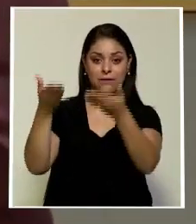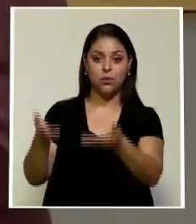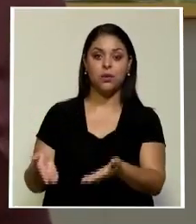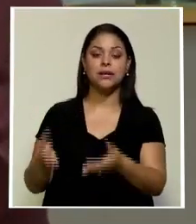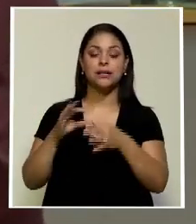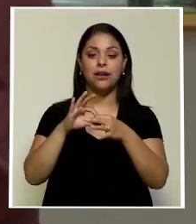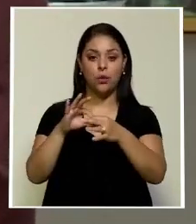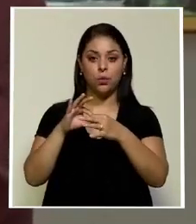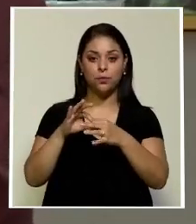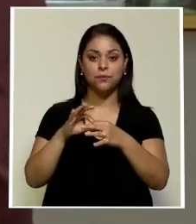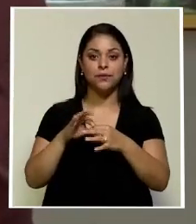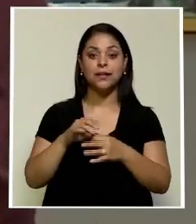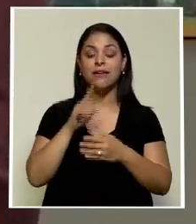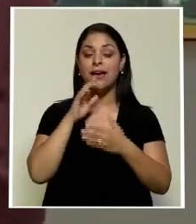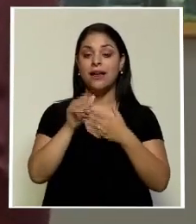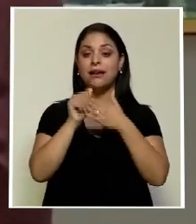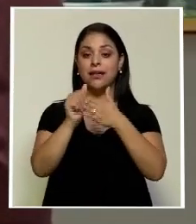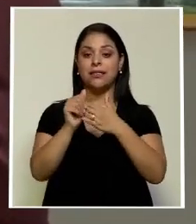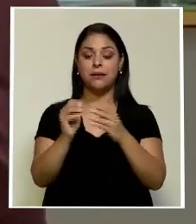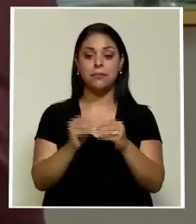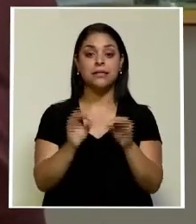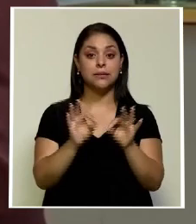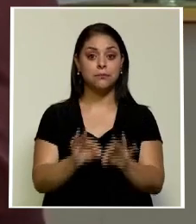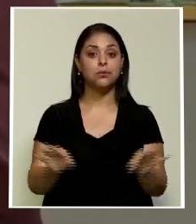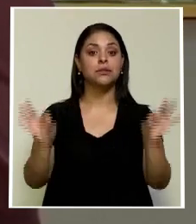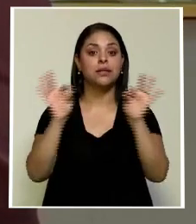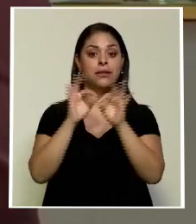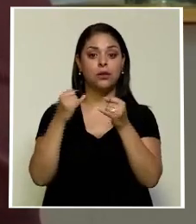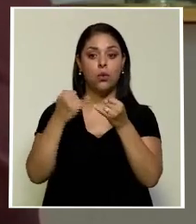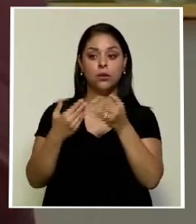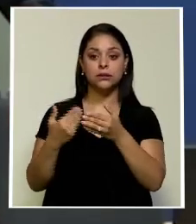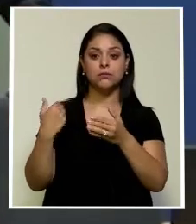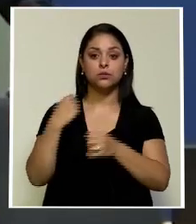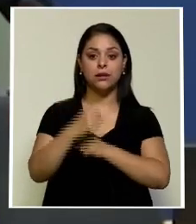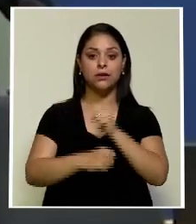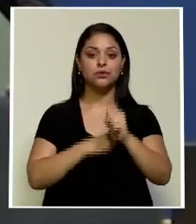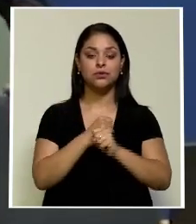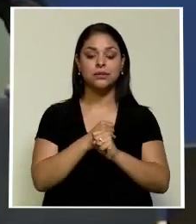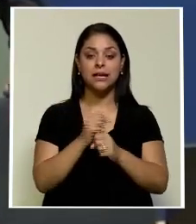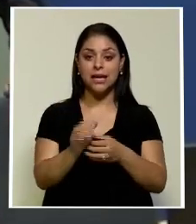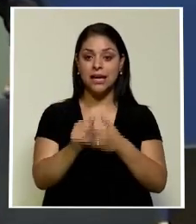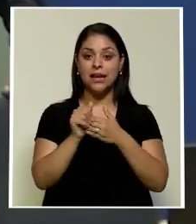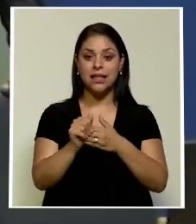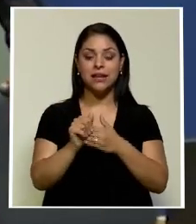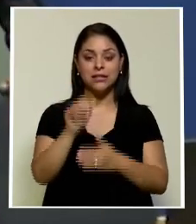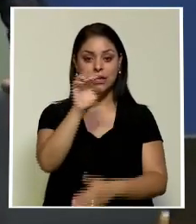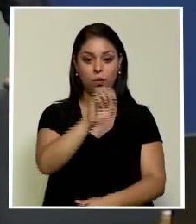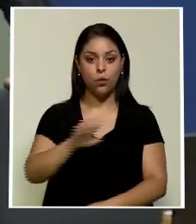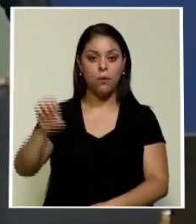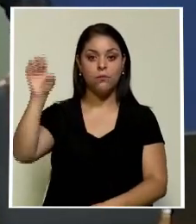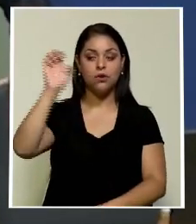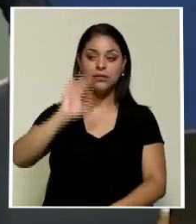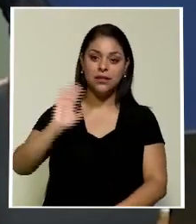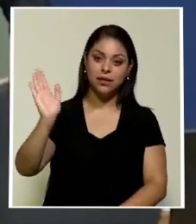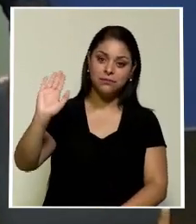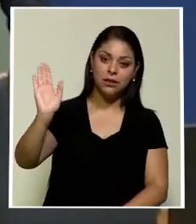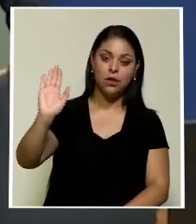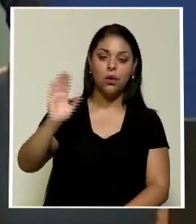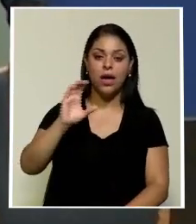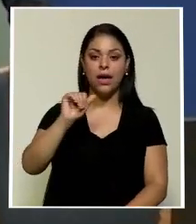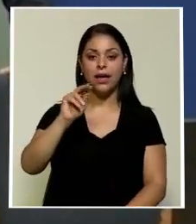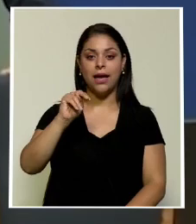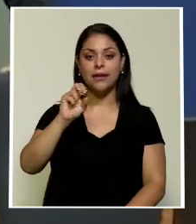Unión, sin duda la líder más importante de los últimos años. Los líderes europeos han despedido oficialmente de la canciller alemana